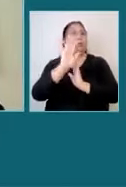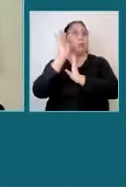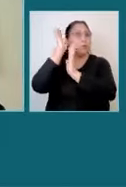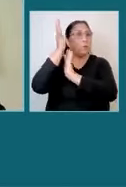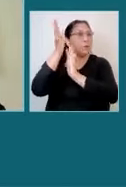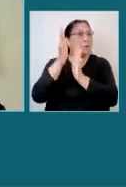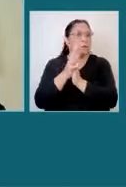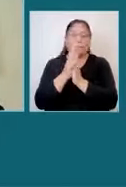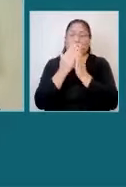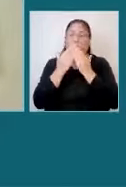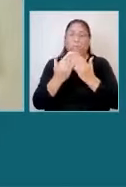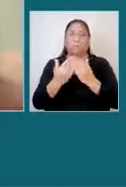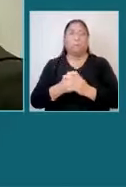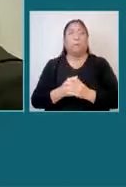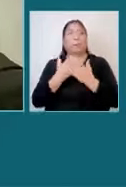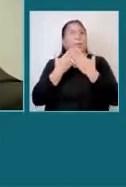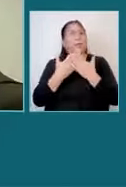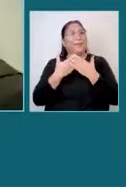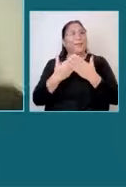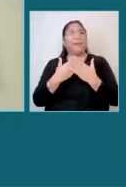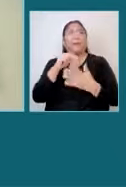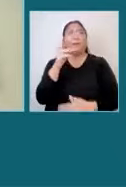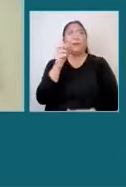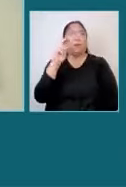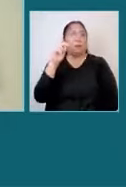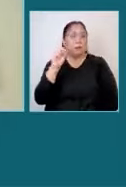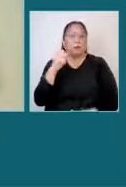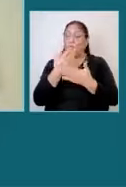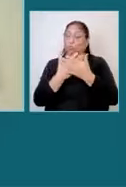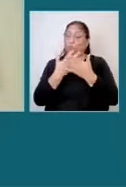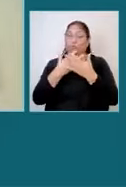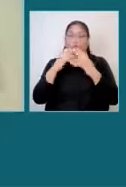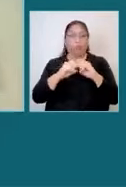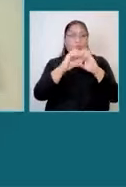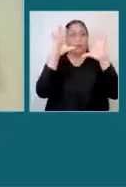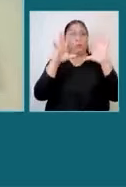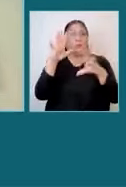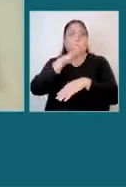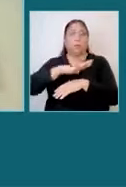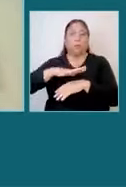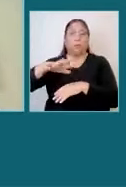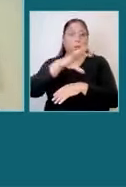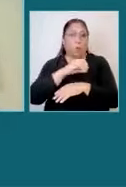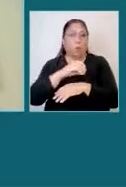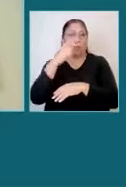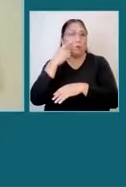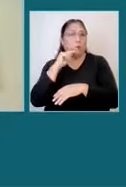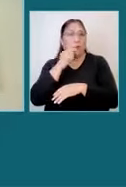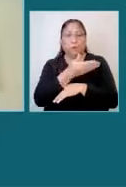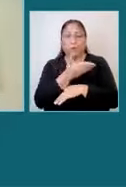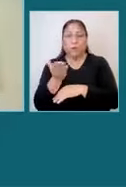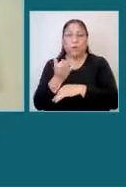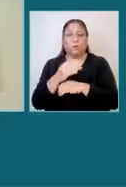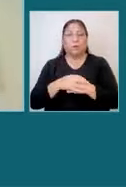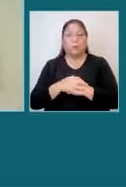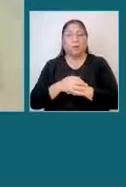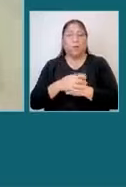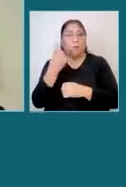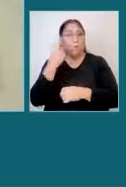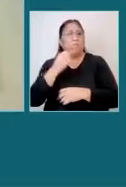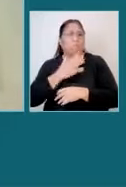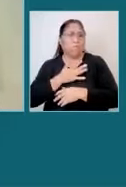Muchas gracias. Muchas gracias, Hans. Muy buenos días con todas y con todos. Es para